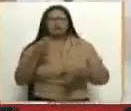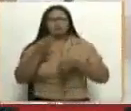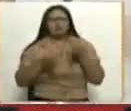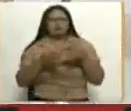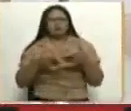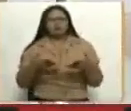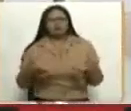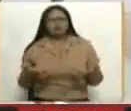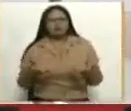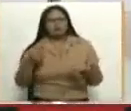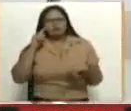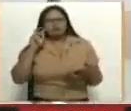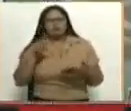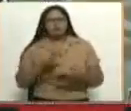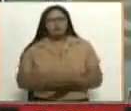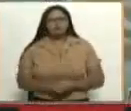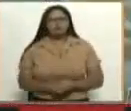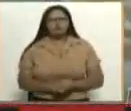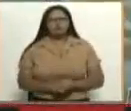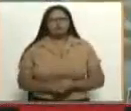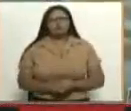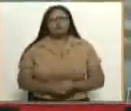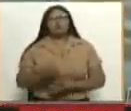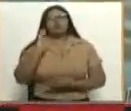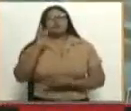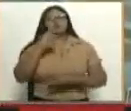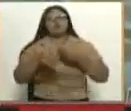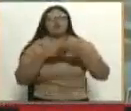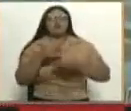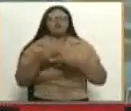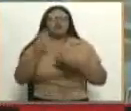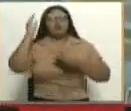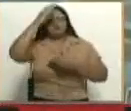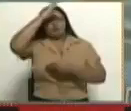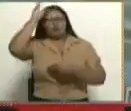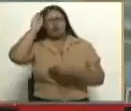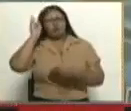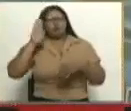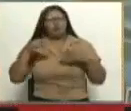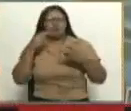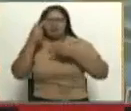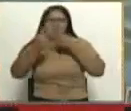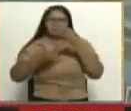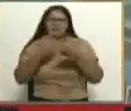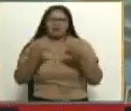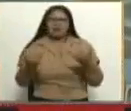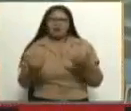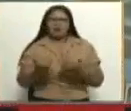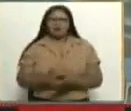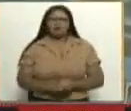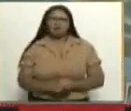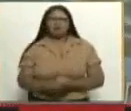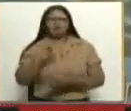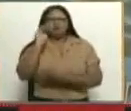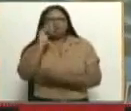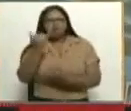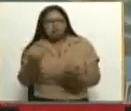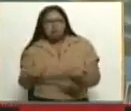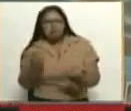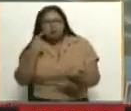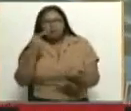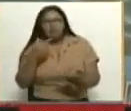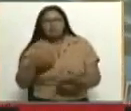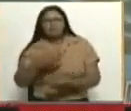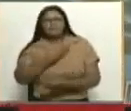que esta declaración de Trump se produce en momentos cuando se da la visita, o próxima a la visita, del jefe de